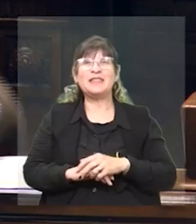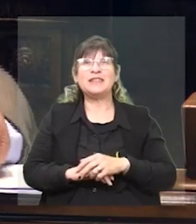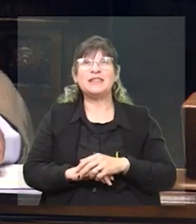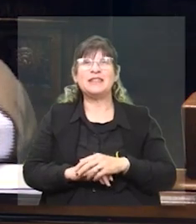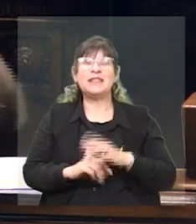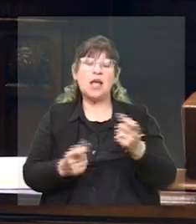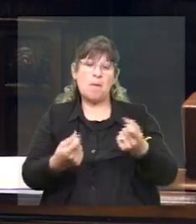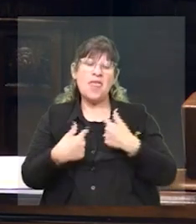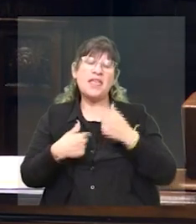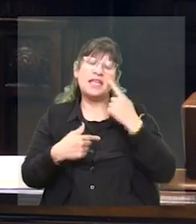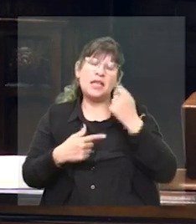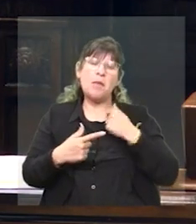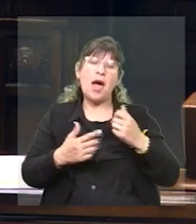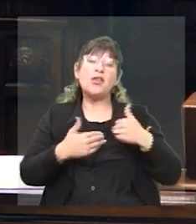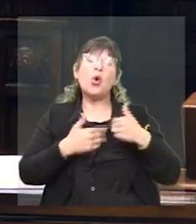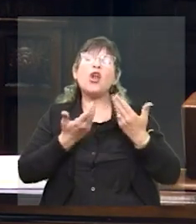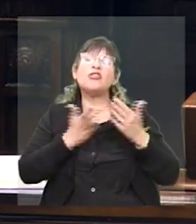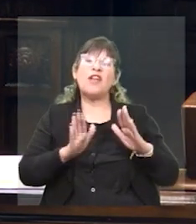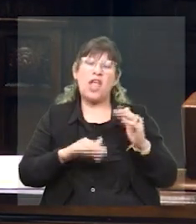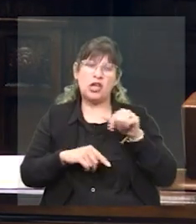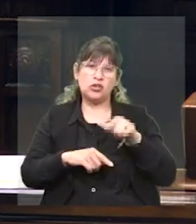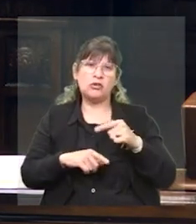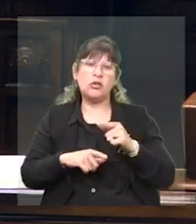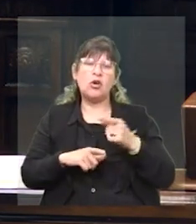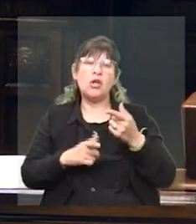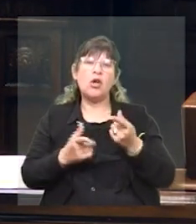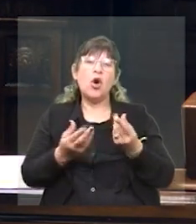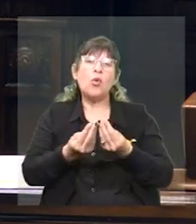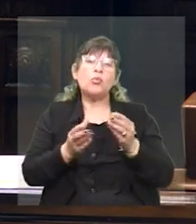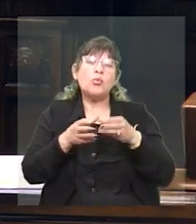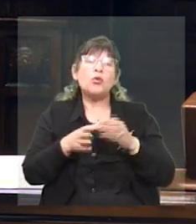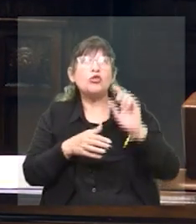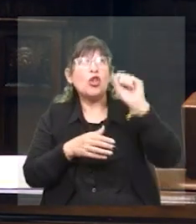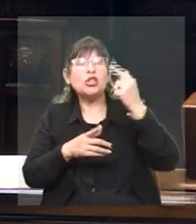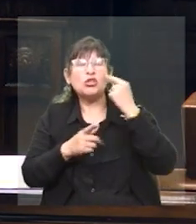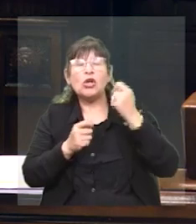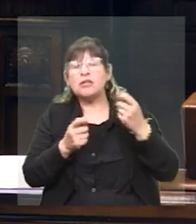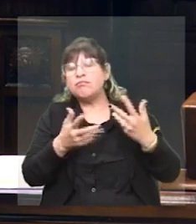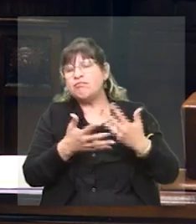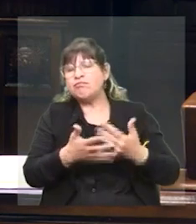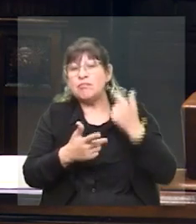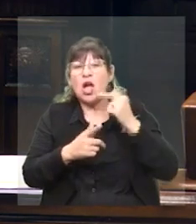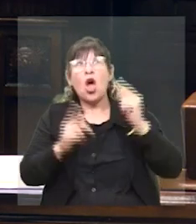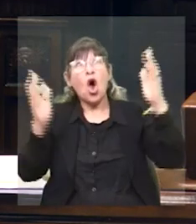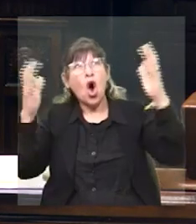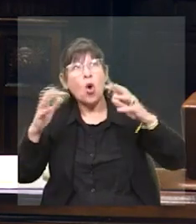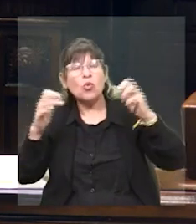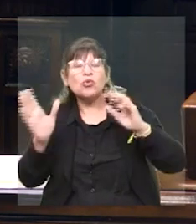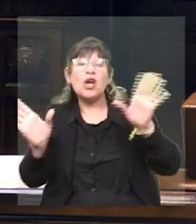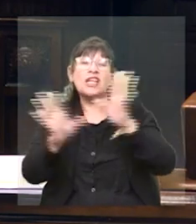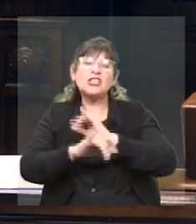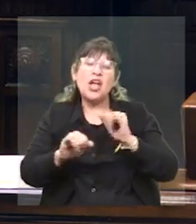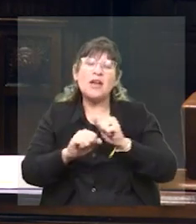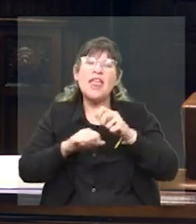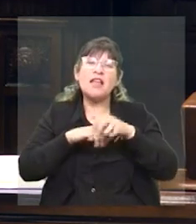me diste padre un corazón abierto un puñado de soles tras segados una lluvia de paz en las